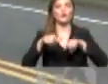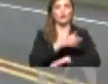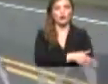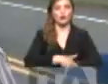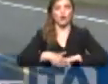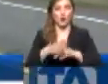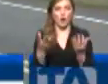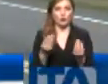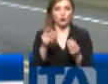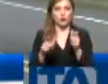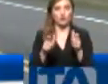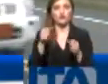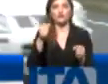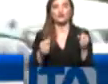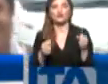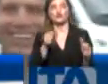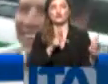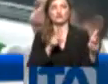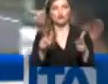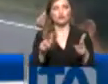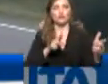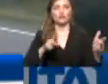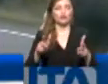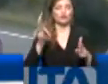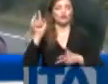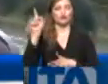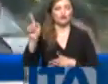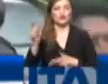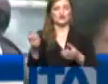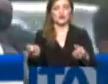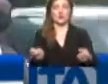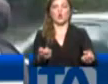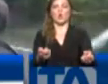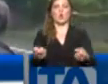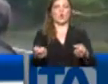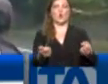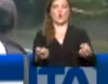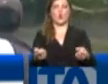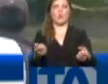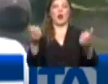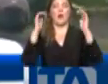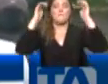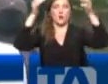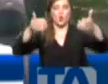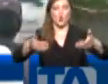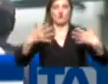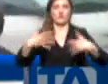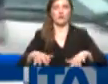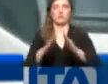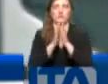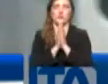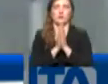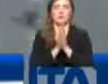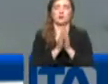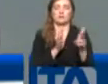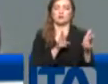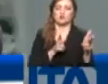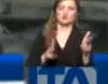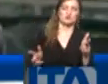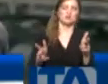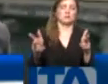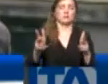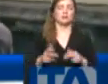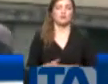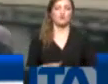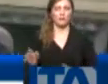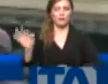pasan decenas de vehículos, entre ellos vehículos de carga, vehículos pesados, por lo que piden vías alternas. También estamos con